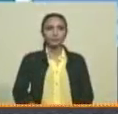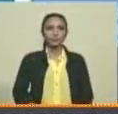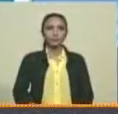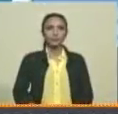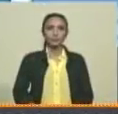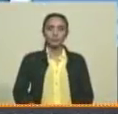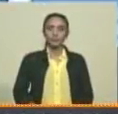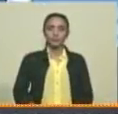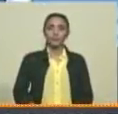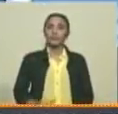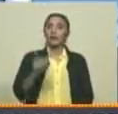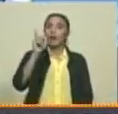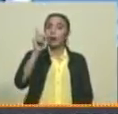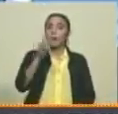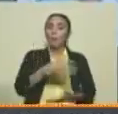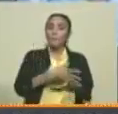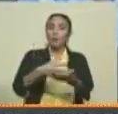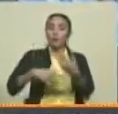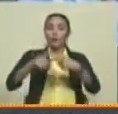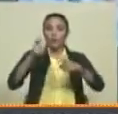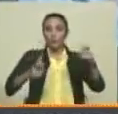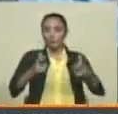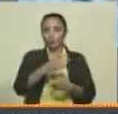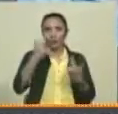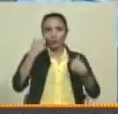1 millón de milicianos y milicianas armados,